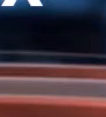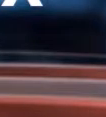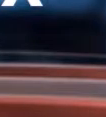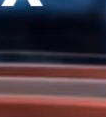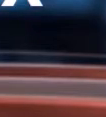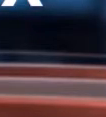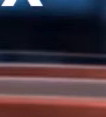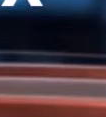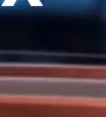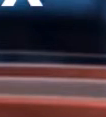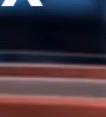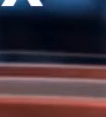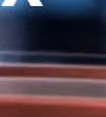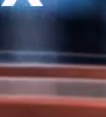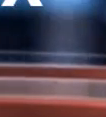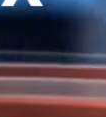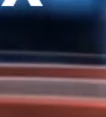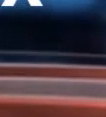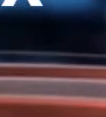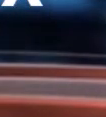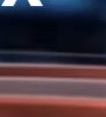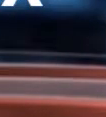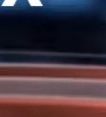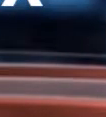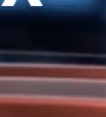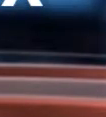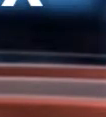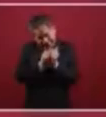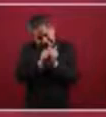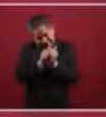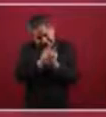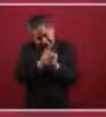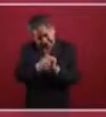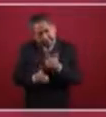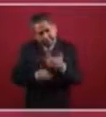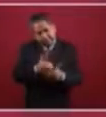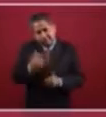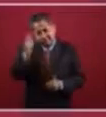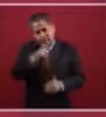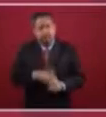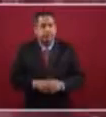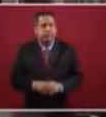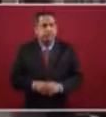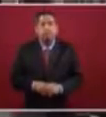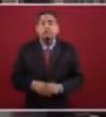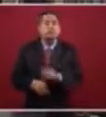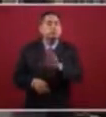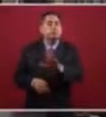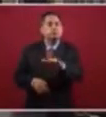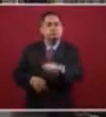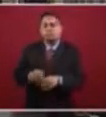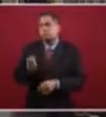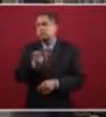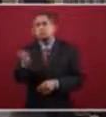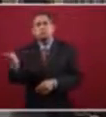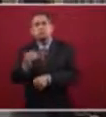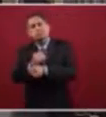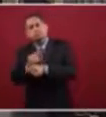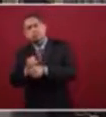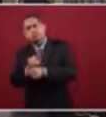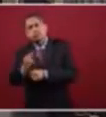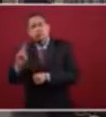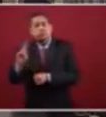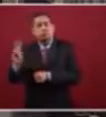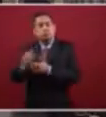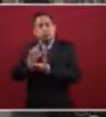Hidalgo Noticias MX presenta. Presidente, sobre ese tema, investigadores de la Universidad de LA